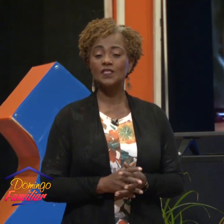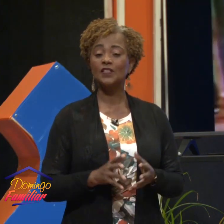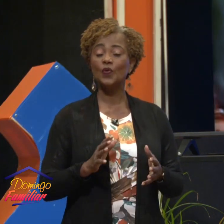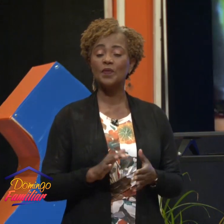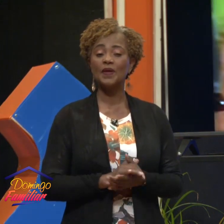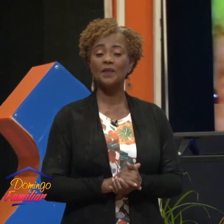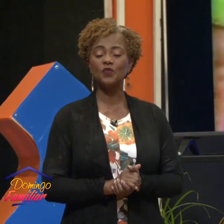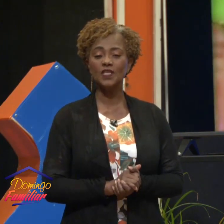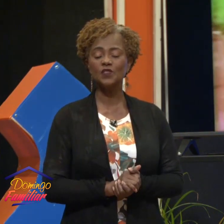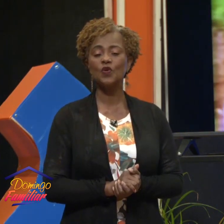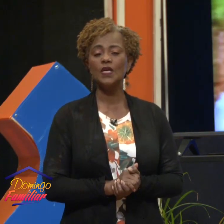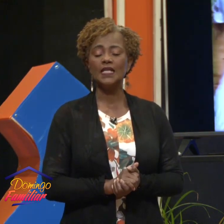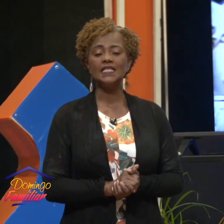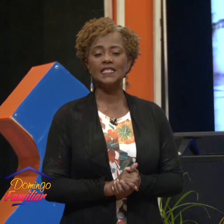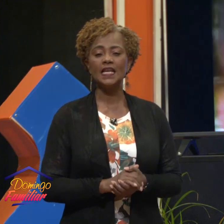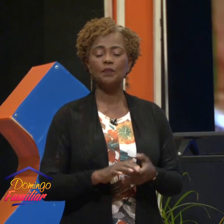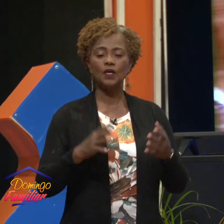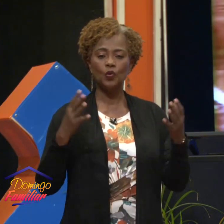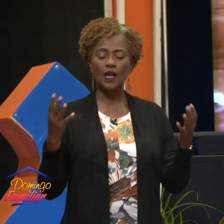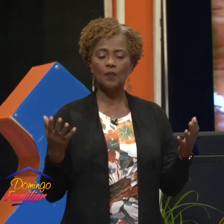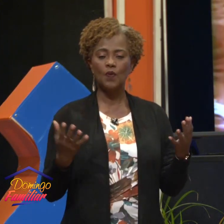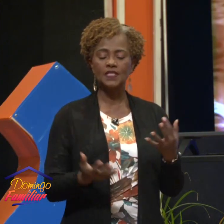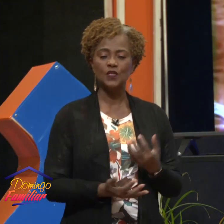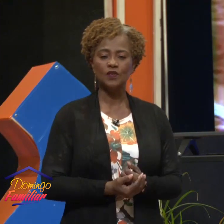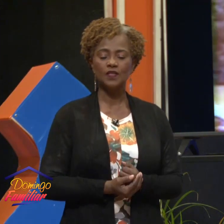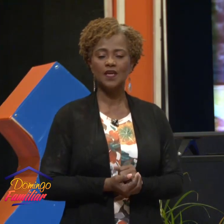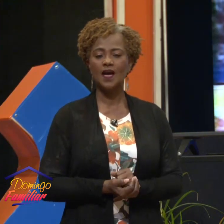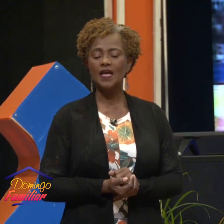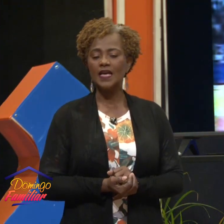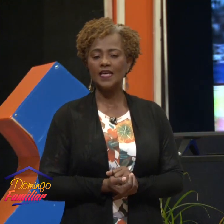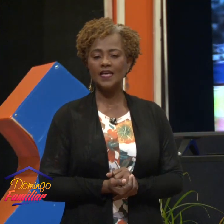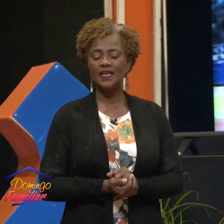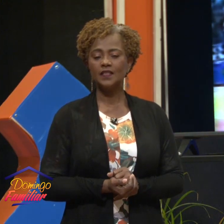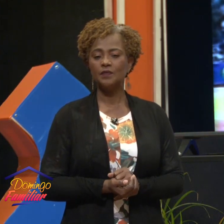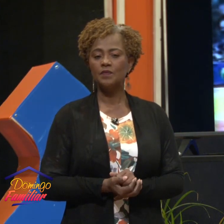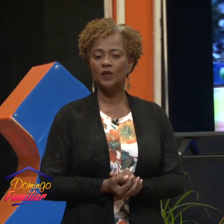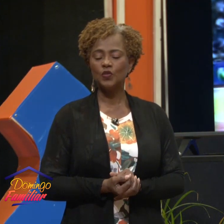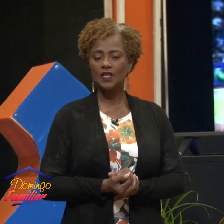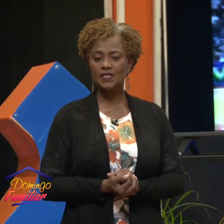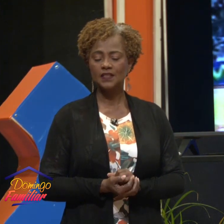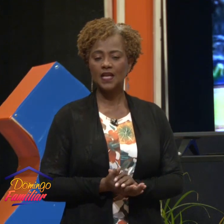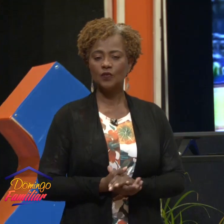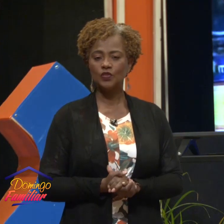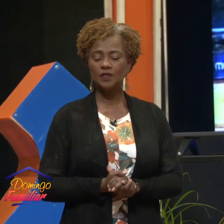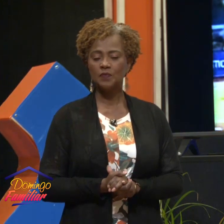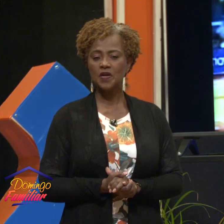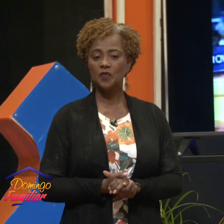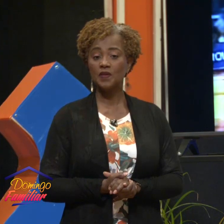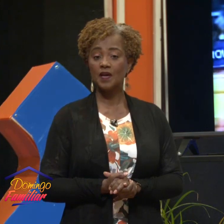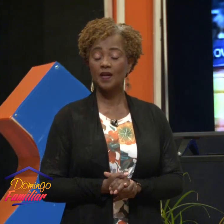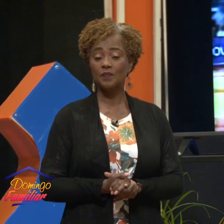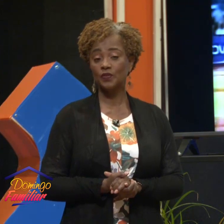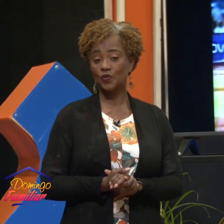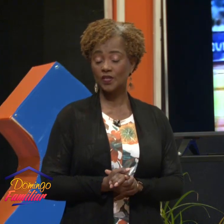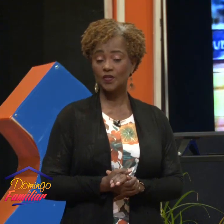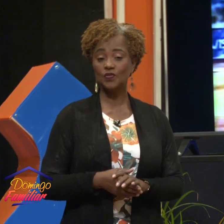corona. Así que todos esperamos eso. Decirle pues a toda la población que ya esta misma noche, a las 7 de la noche, República